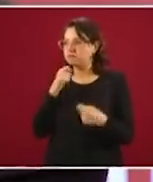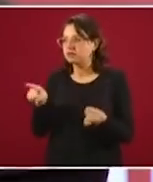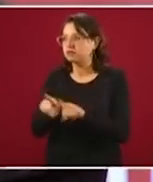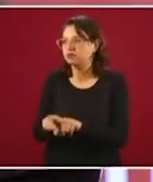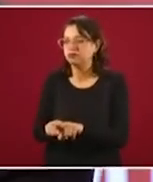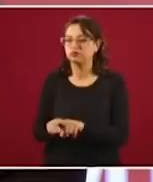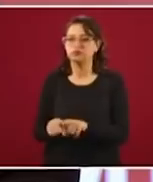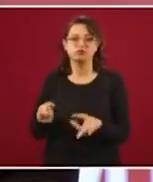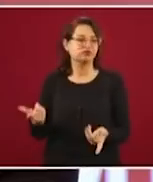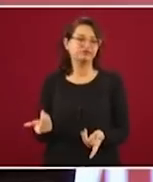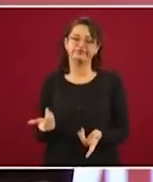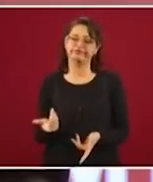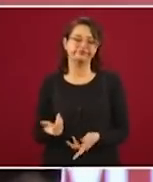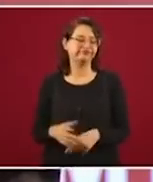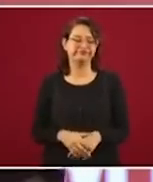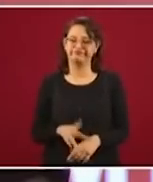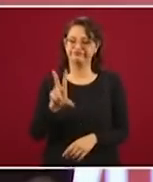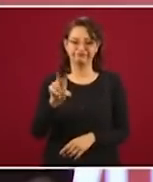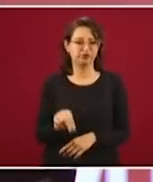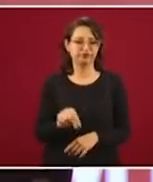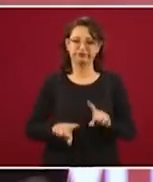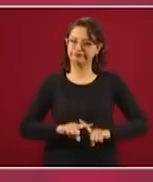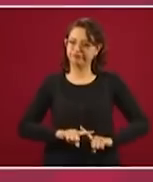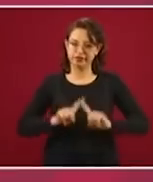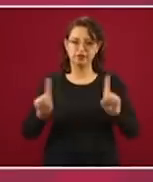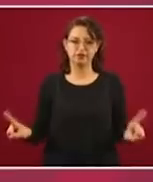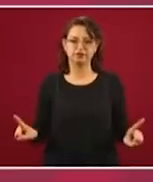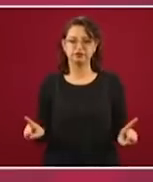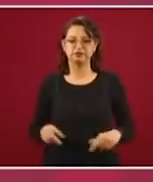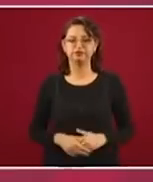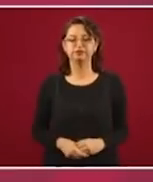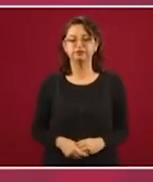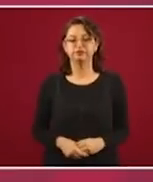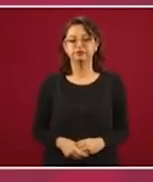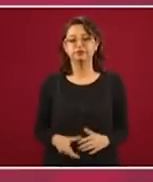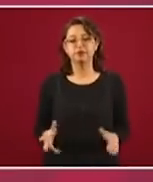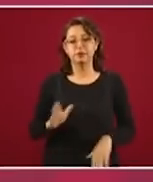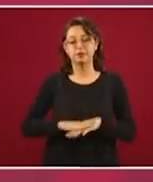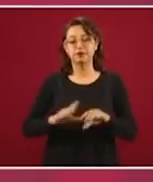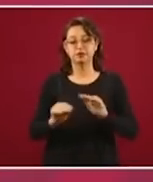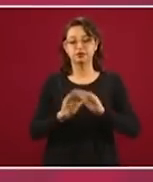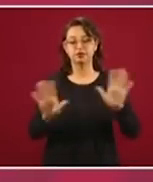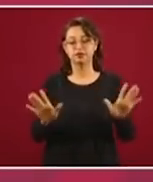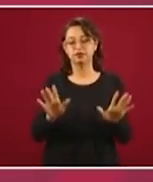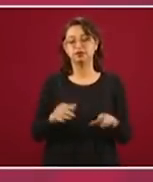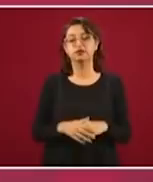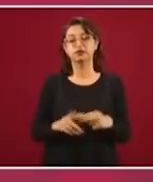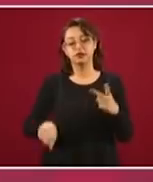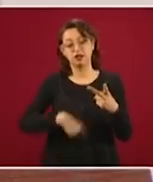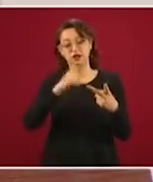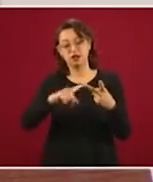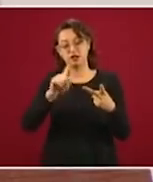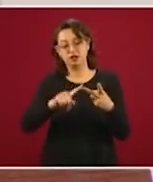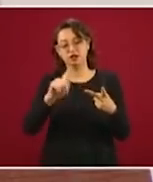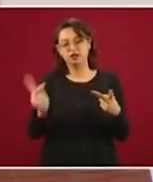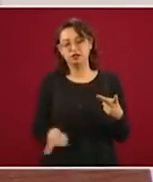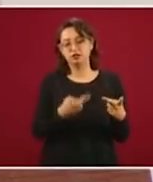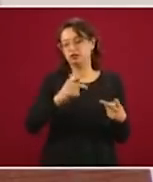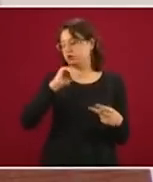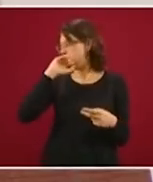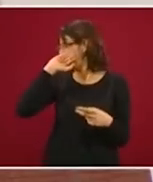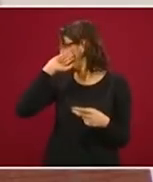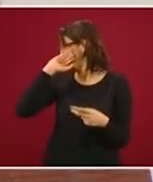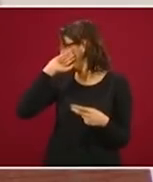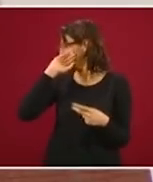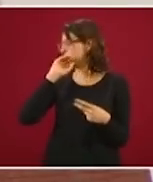y que vamos a seguir con esas prácticas. No, aquí es totalmente diferente. Entonces, que quede muy claro. Ahora, la segunda pregunta es muy